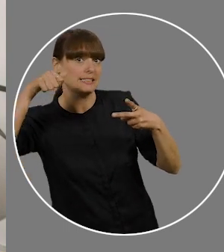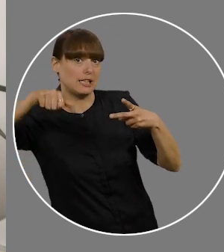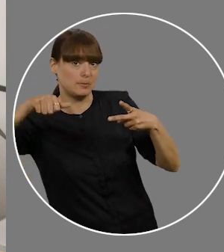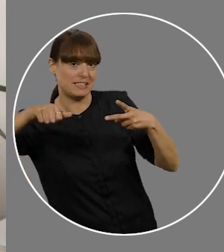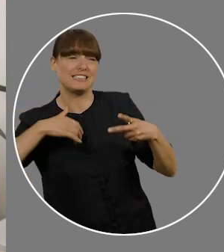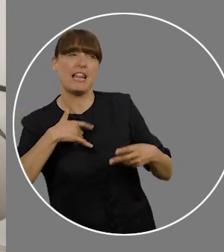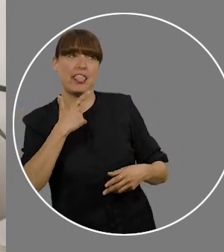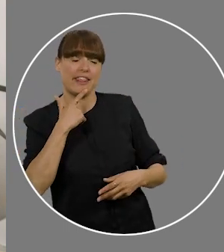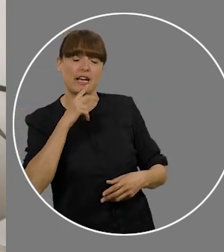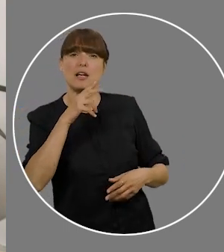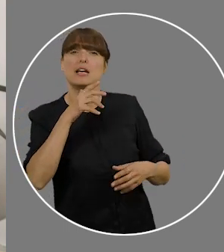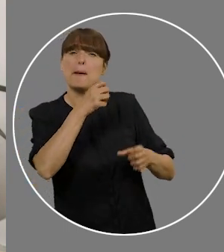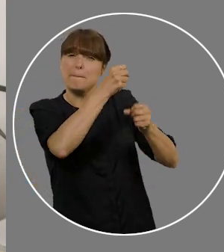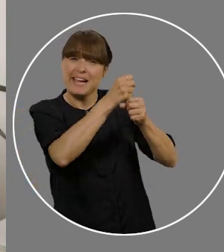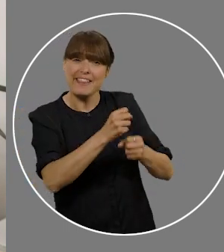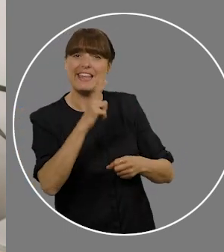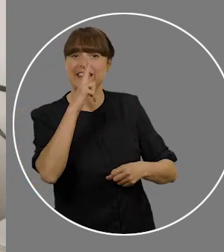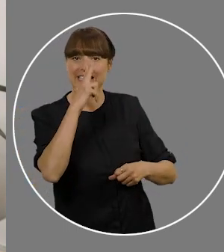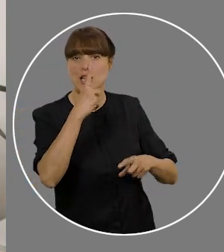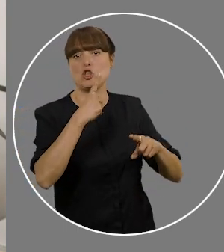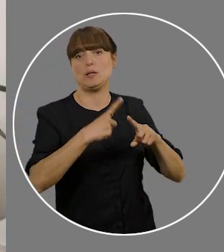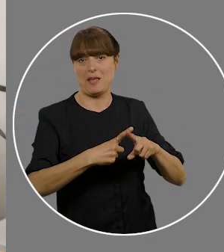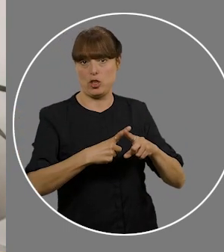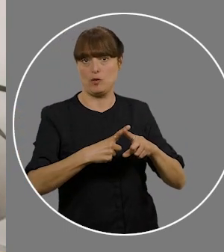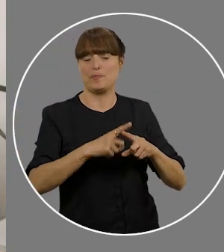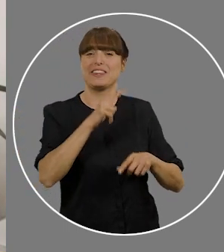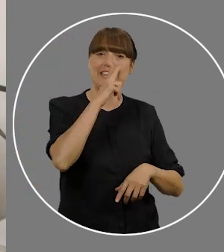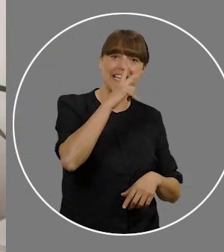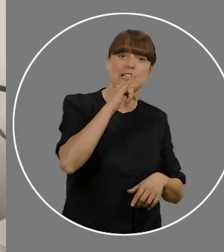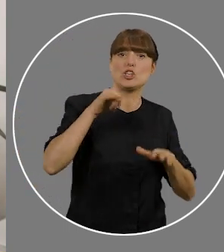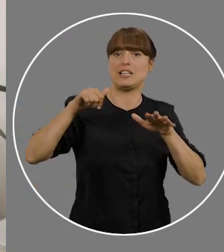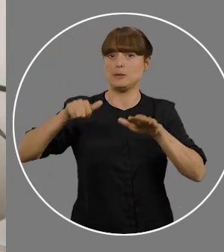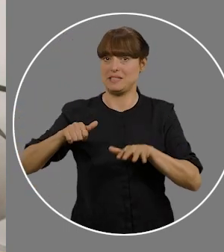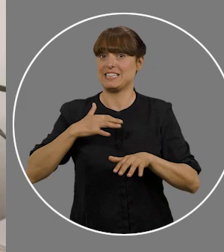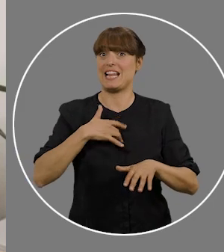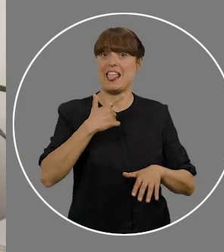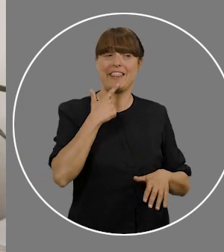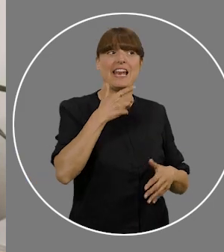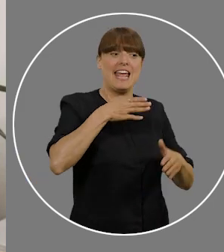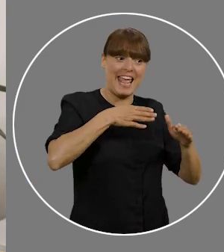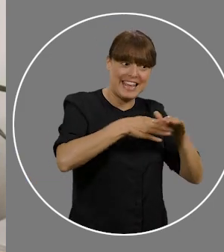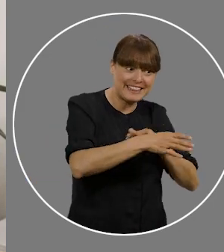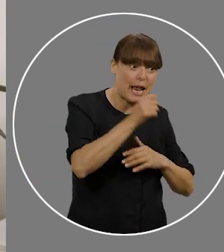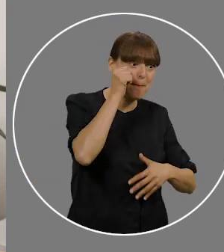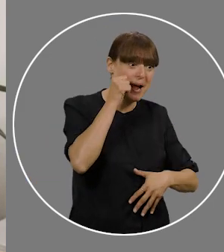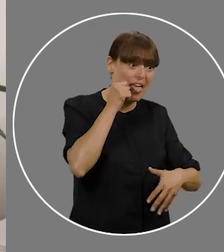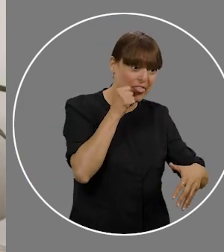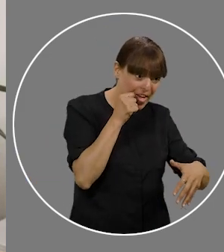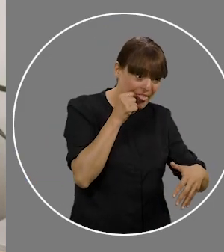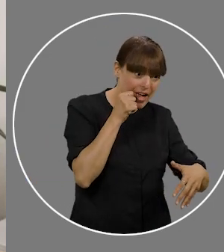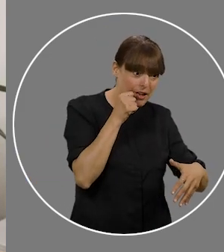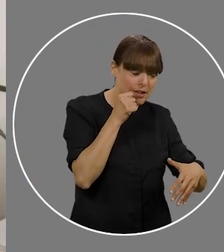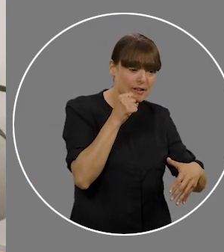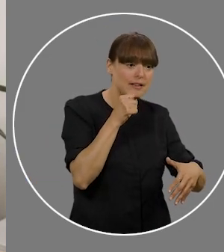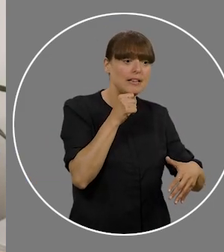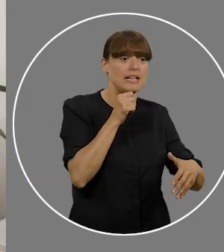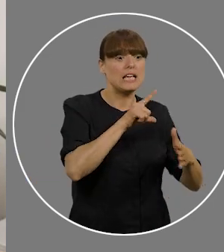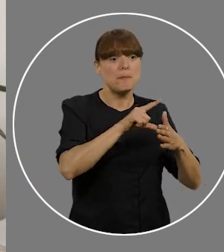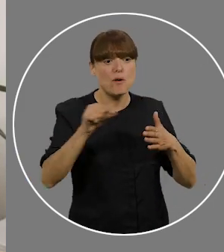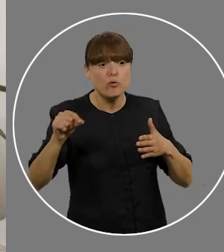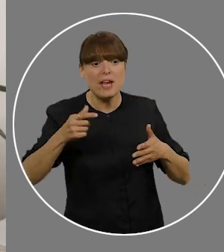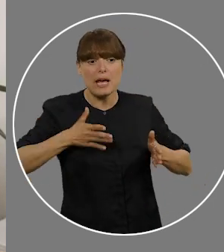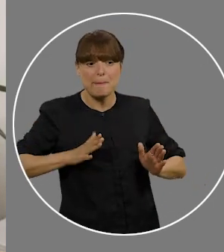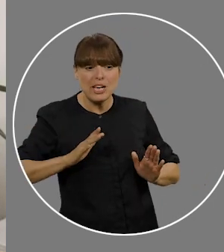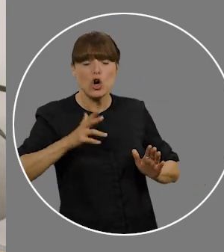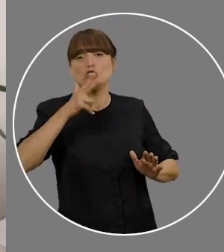es decir, unos 4 años, más o menos. 3 años, un poco más, claro. O menos. Sí, sí. Sí. Sí. Vale. Y dice que entonces aún